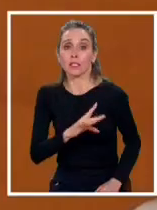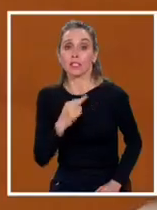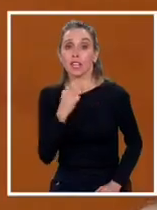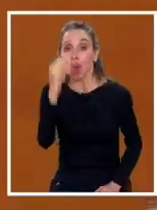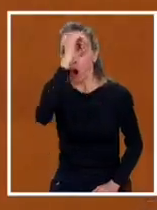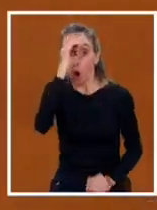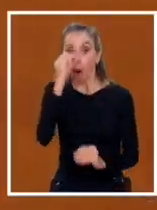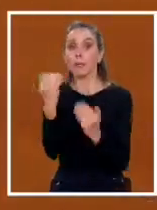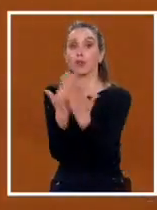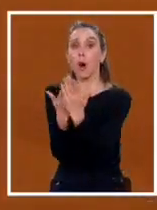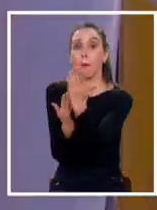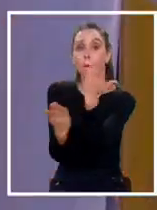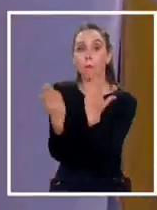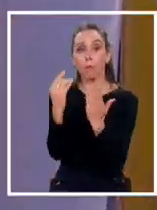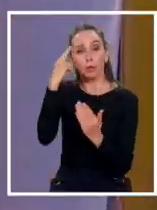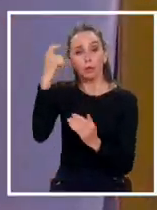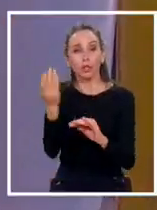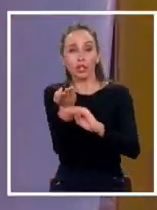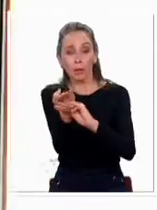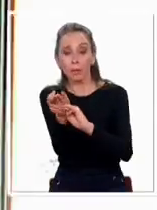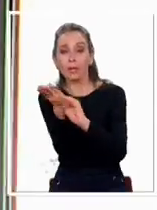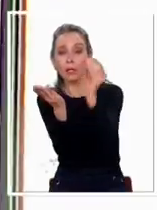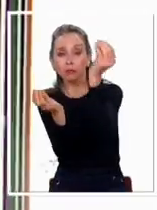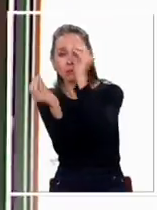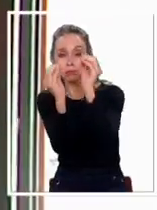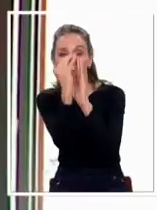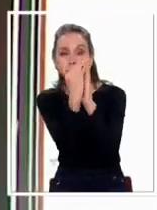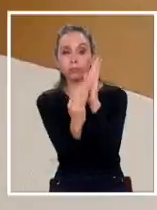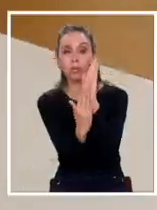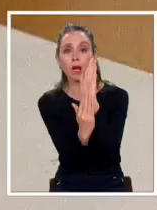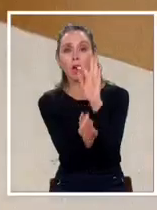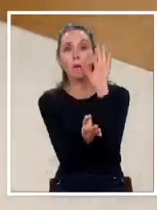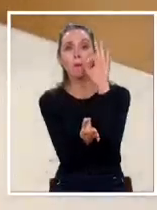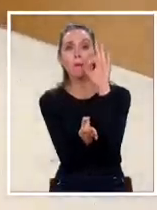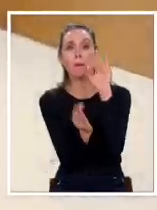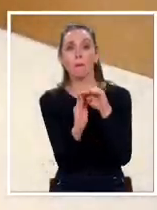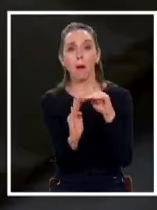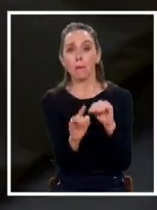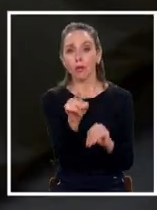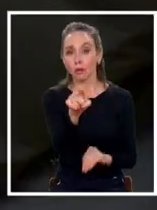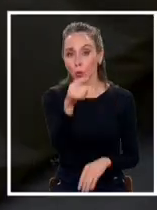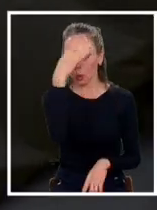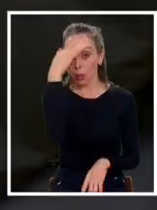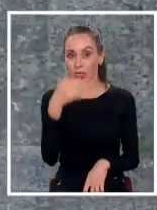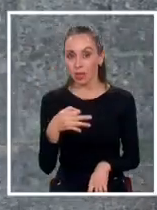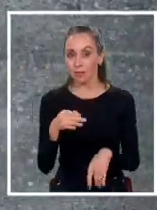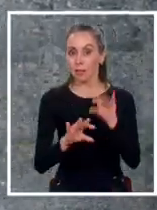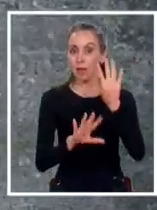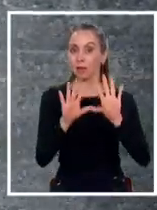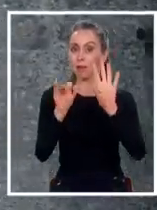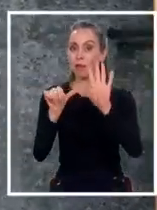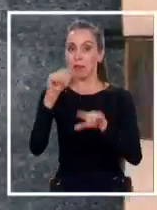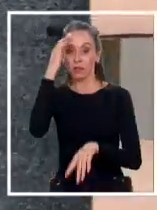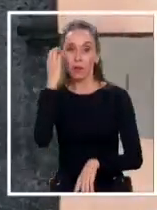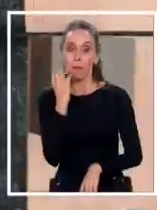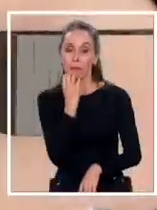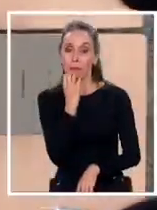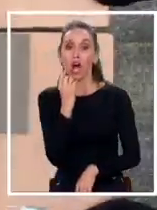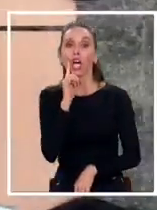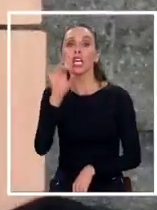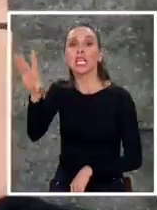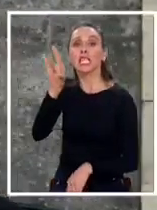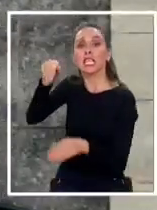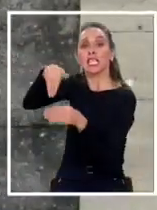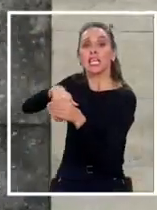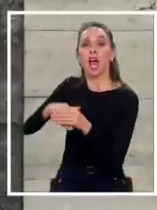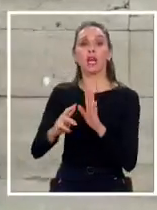compatriotas, sus propuestas, sueños y demandas se podrán plasmar en un papel. Porque tú decidirás este 15 y 16 de mayo a quién te